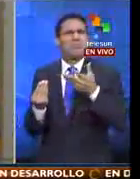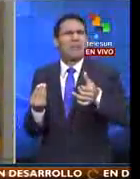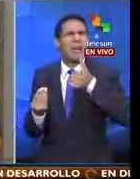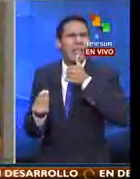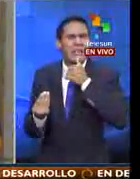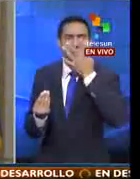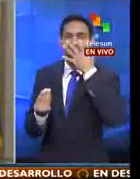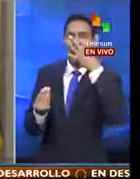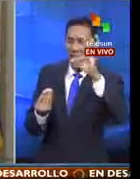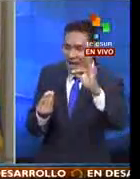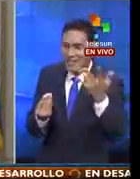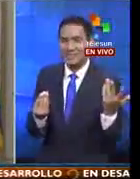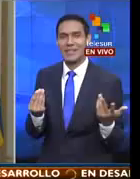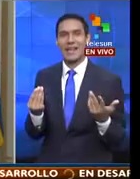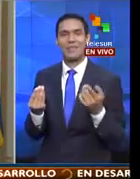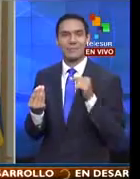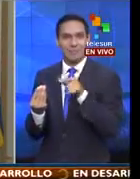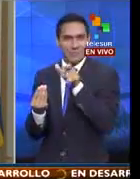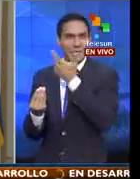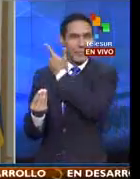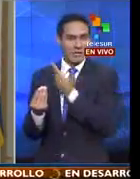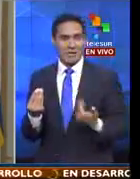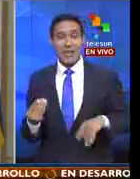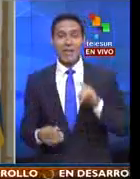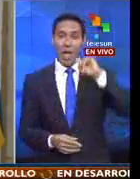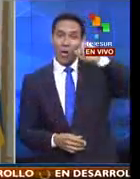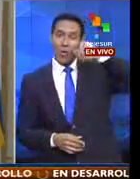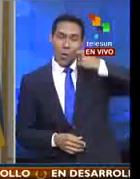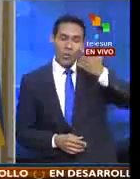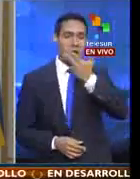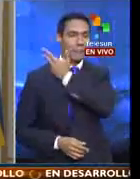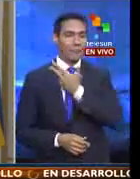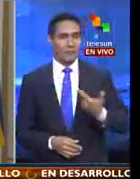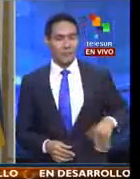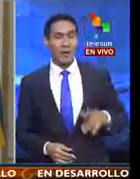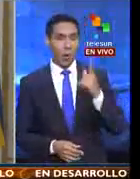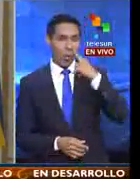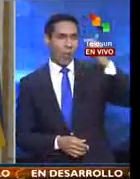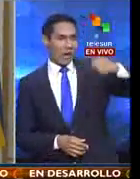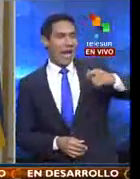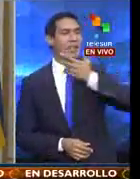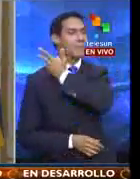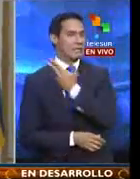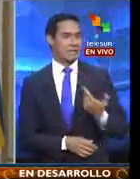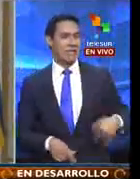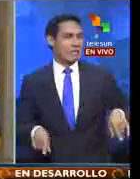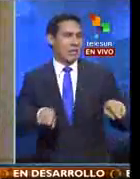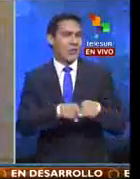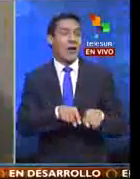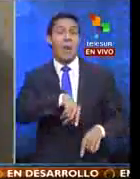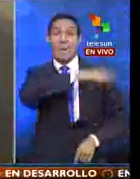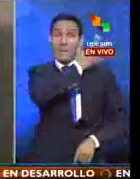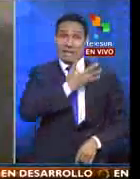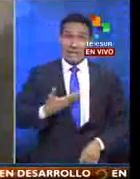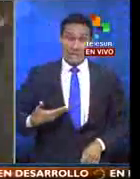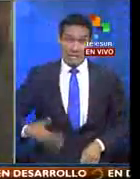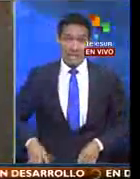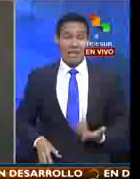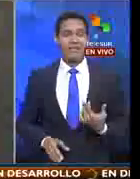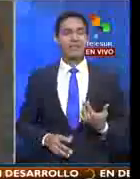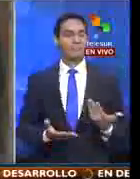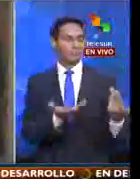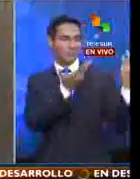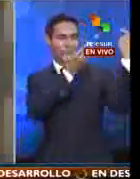de Francia, François Hollande, de Rusia, Vladimir Putin, de Ucrania, Petro Poroshenko, y el mandatario